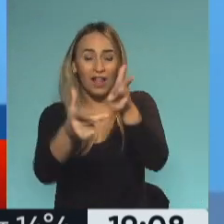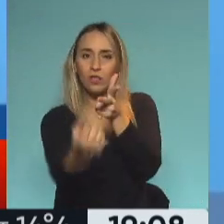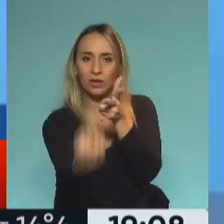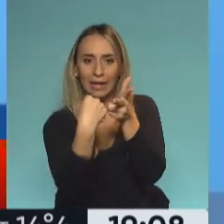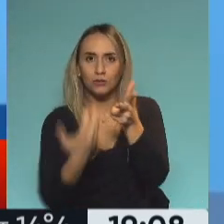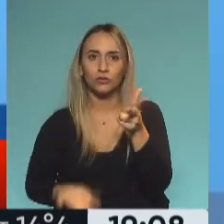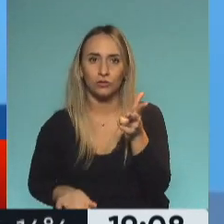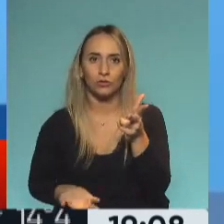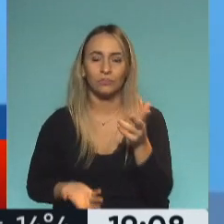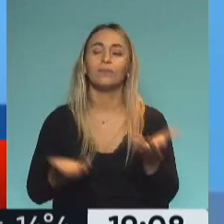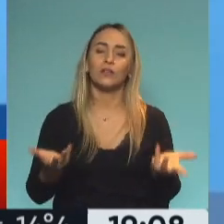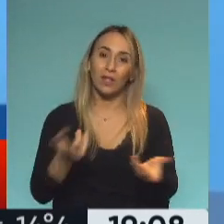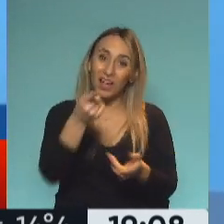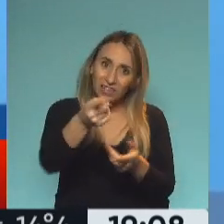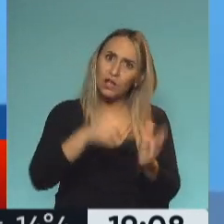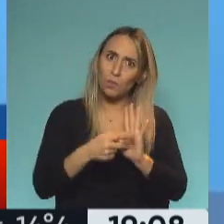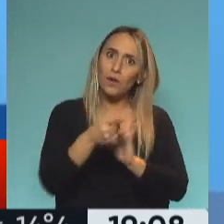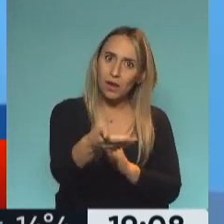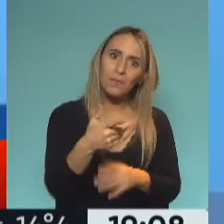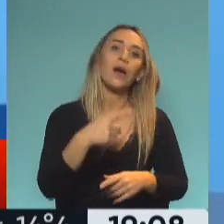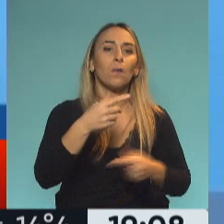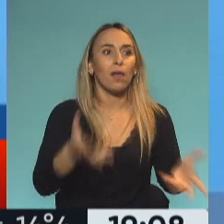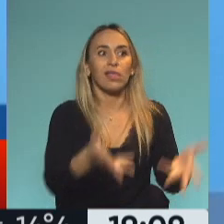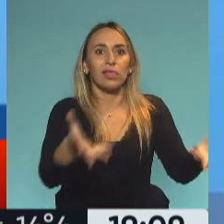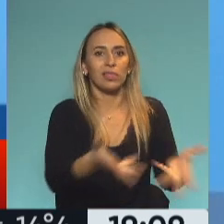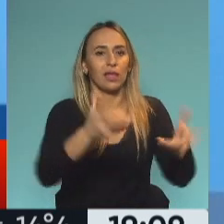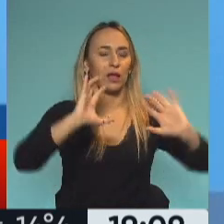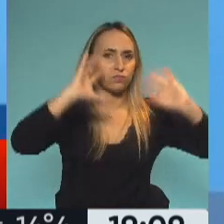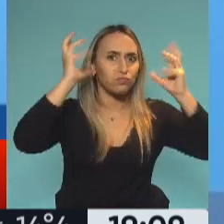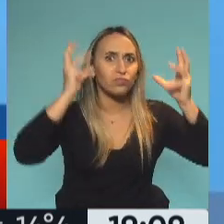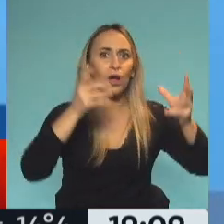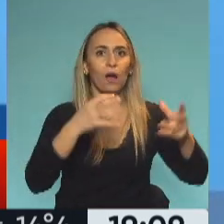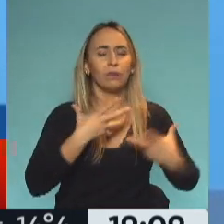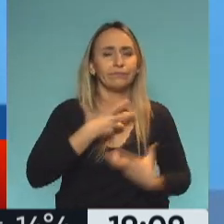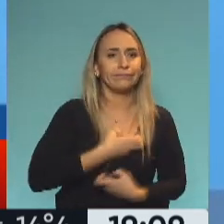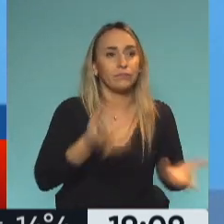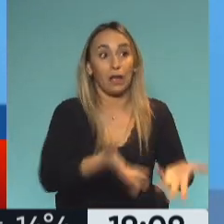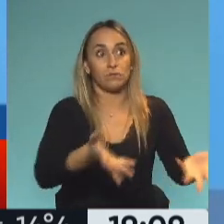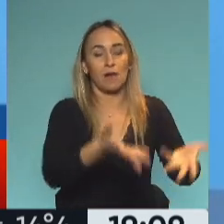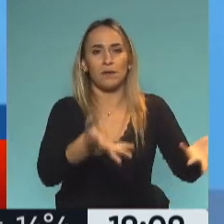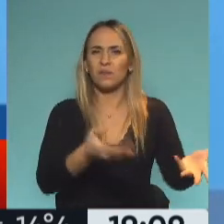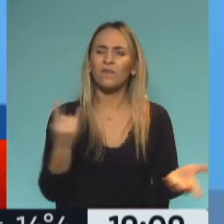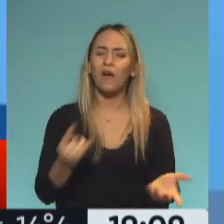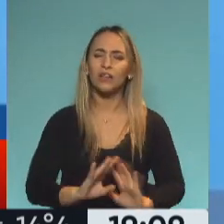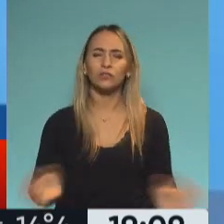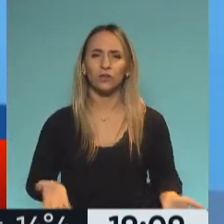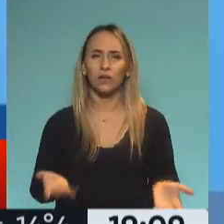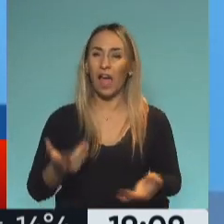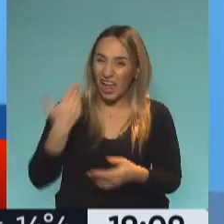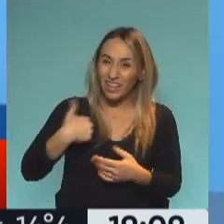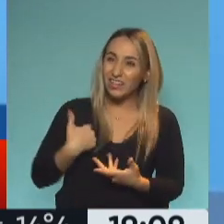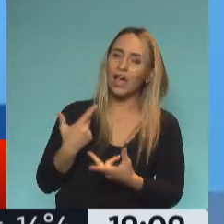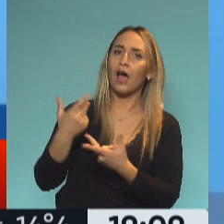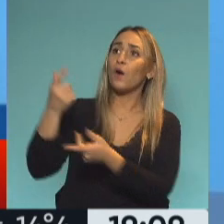es seguir sumando angustia y enojo cuando es absolutamente falso que Argentina haya rechazado una vacuna,